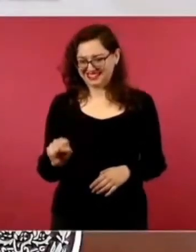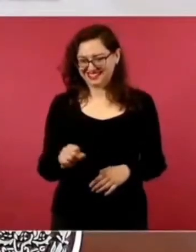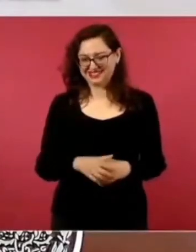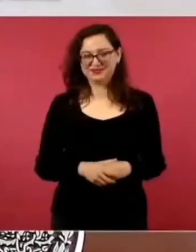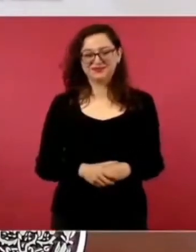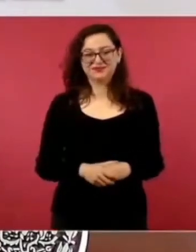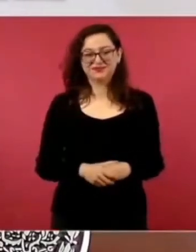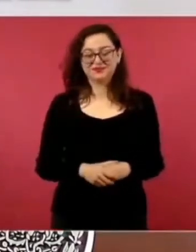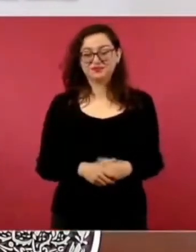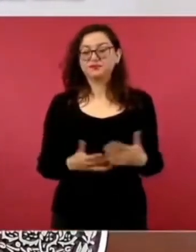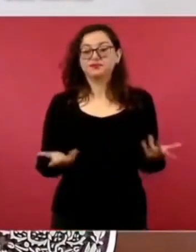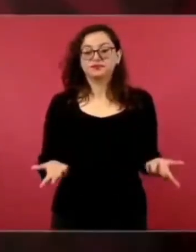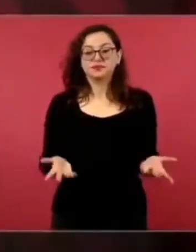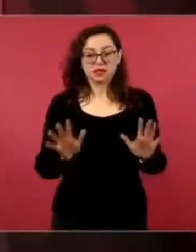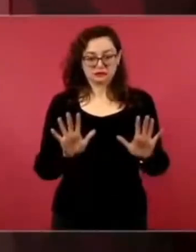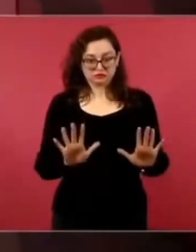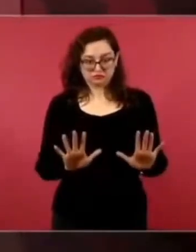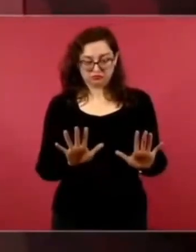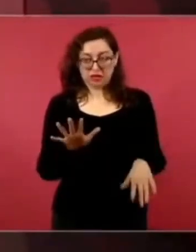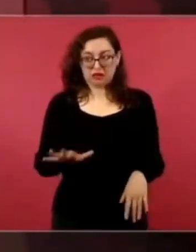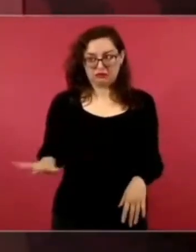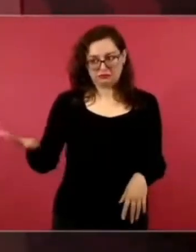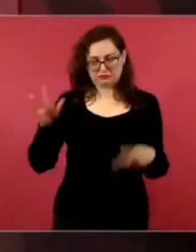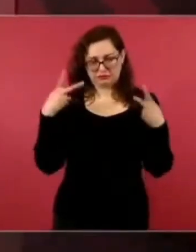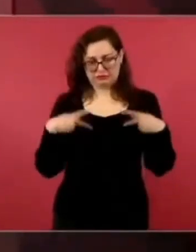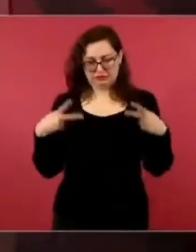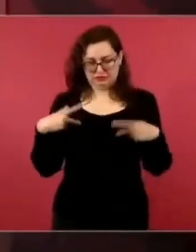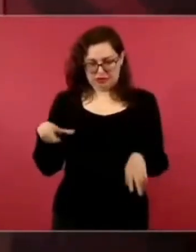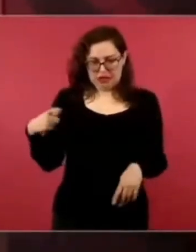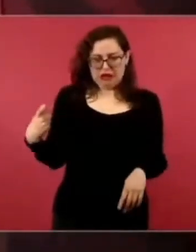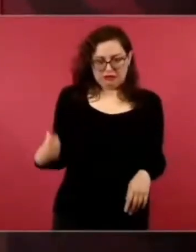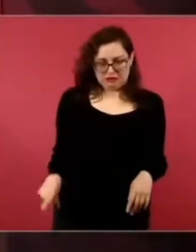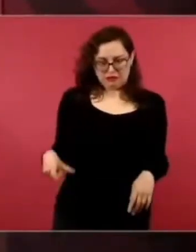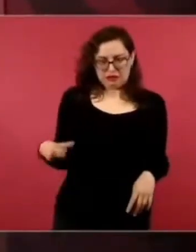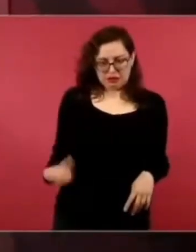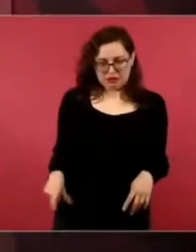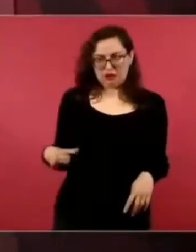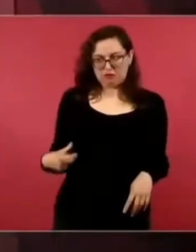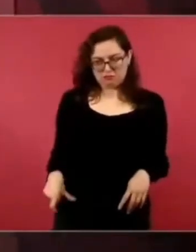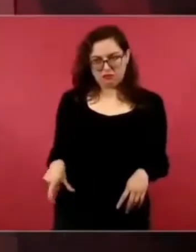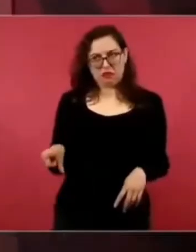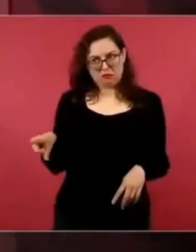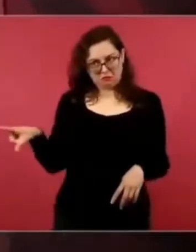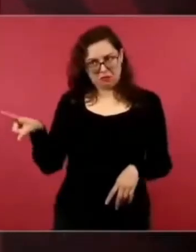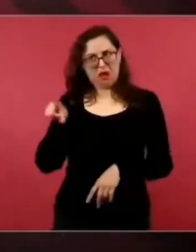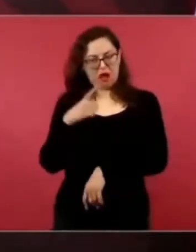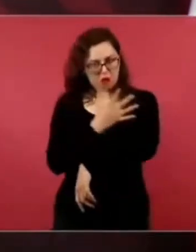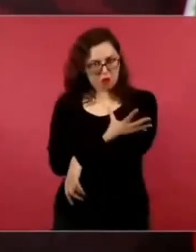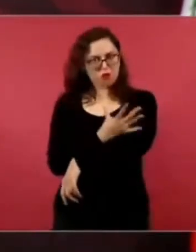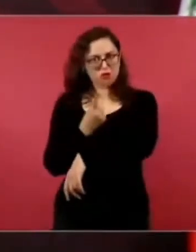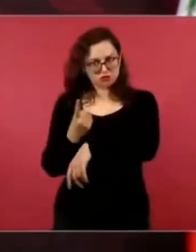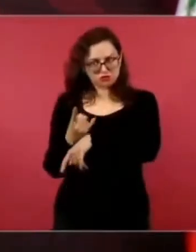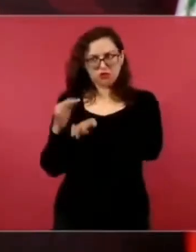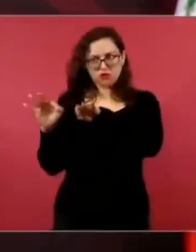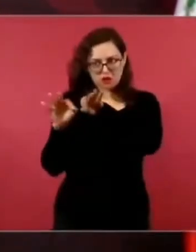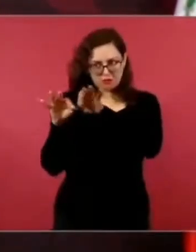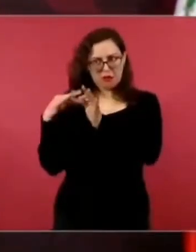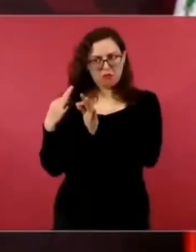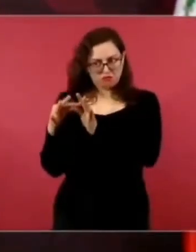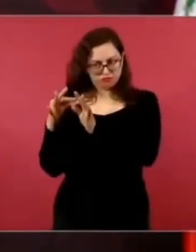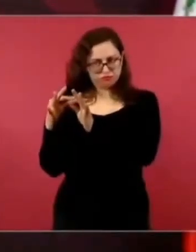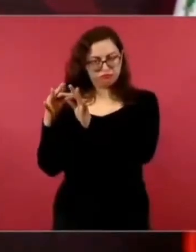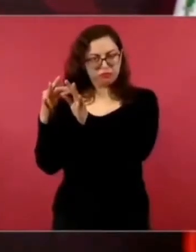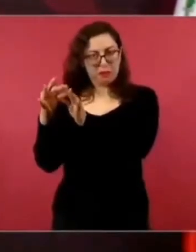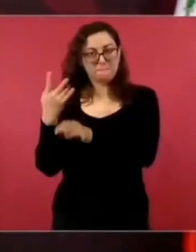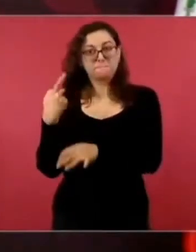No todo el que vive ahí es corrupto, también aclararlo. Debe haber gente buena,